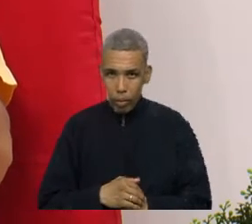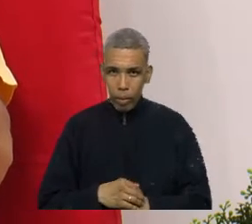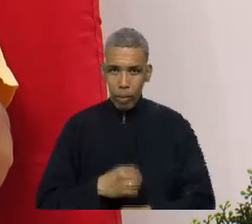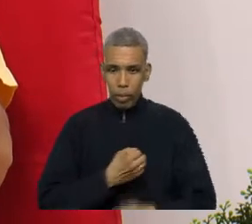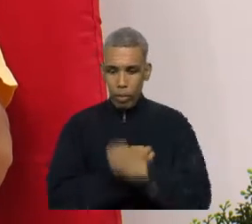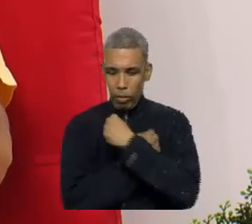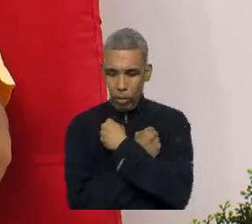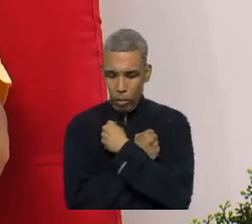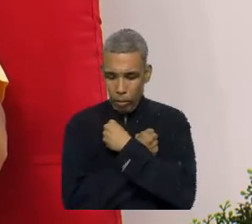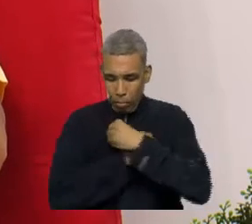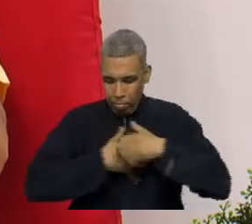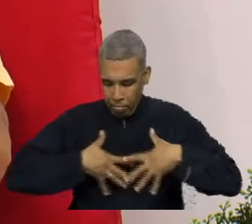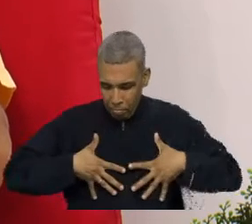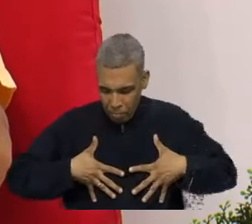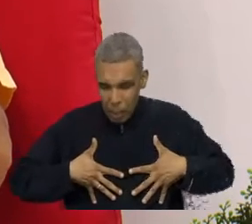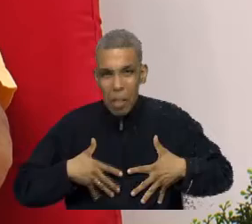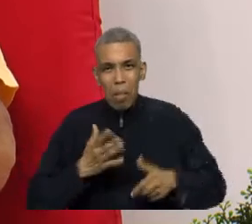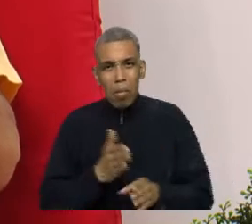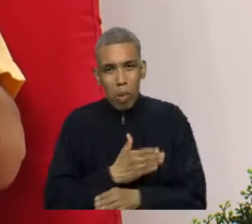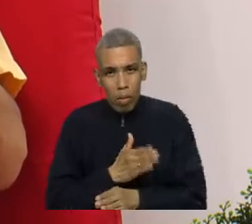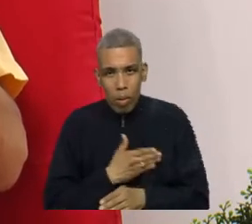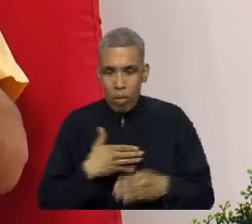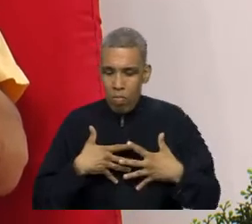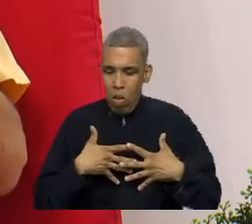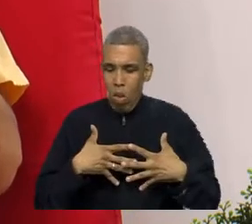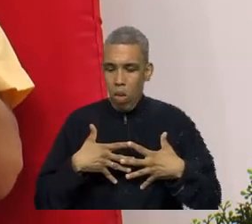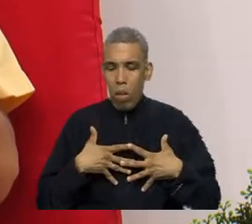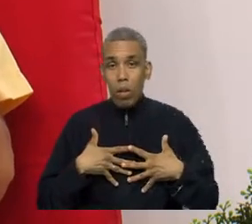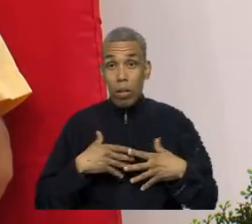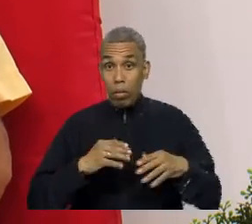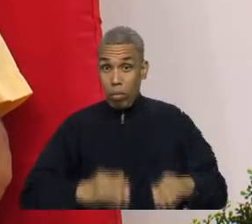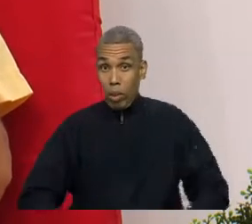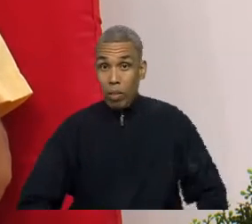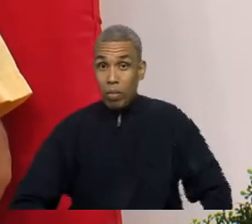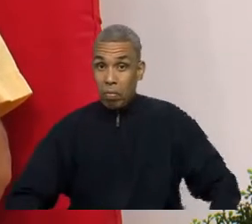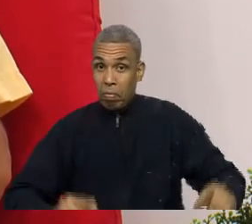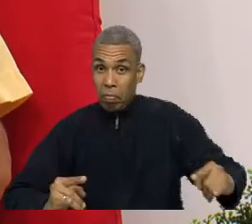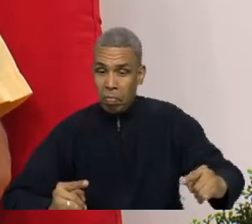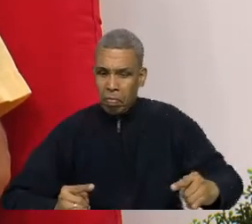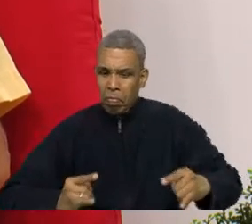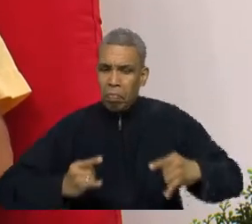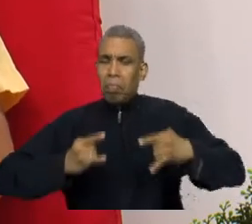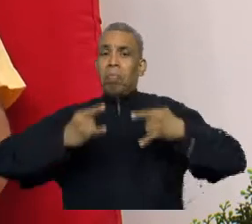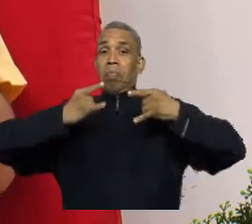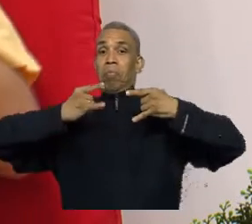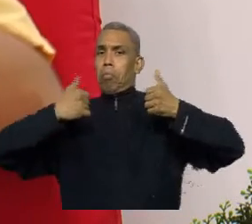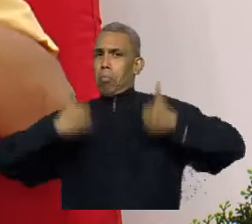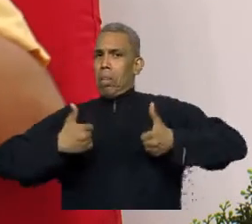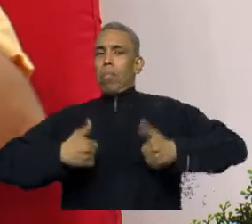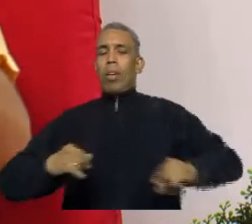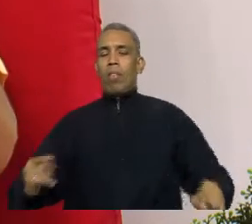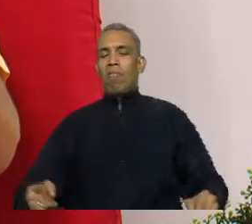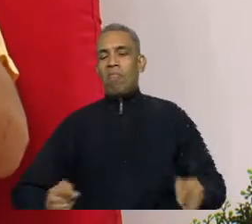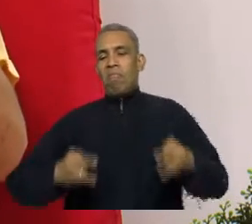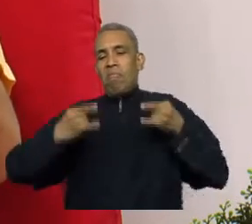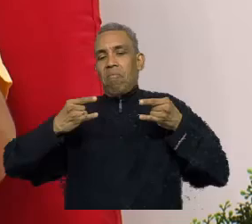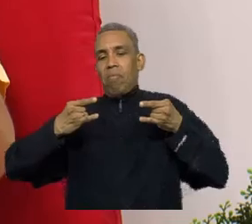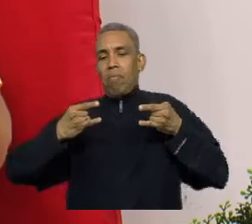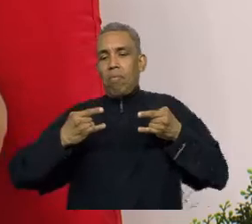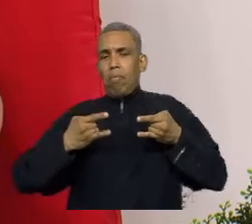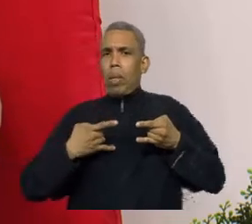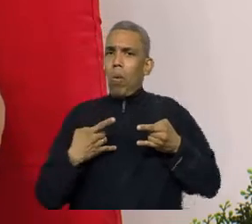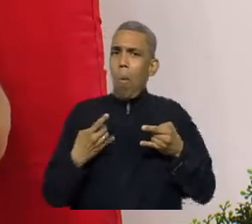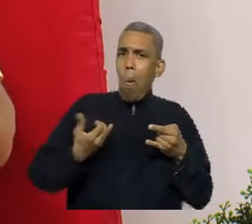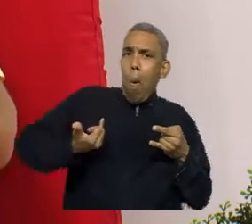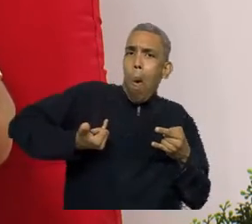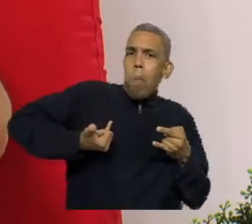niño asmático inspira aire, pero le cuesta mucha dificultad sacarlo. Entonces eso hace que su caja